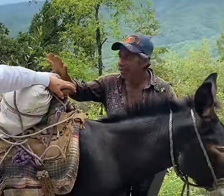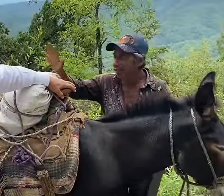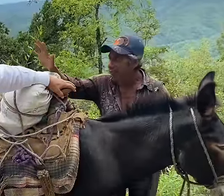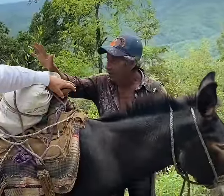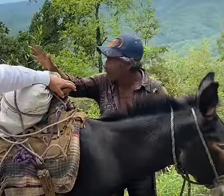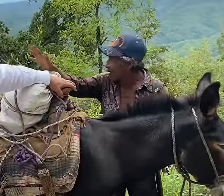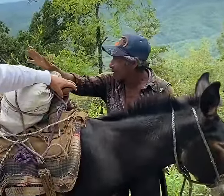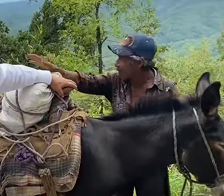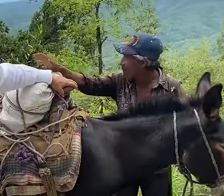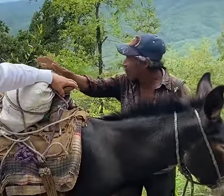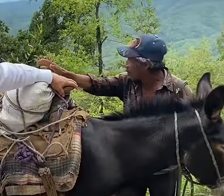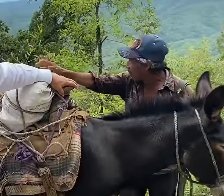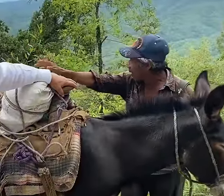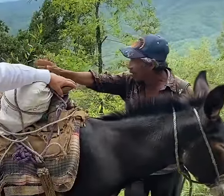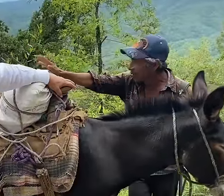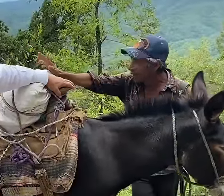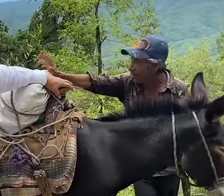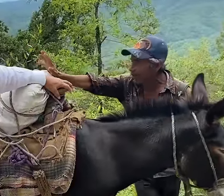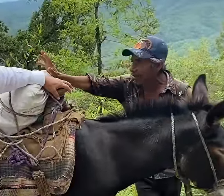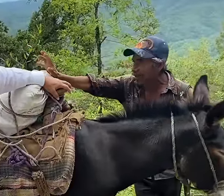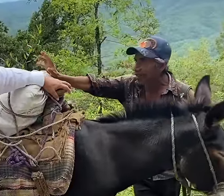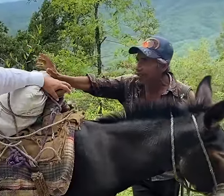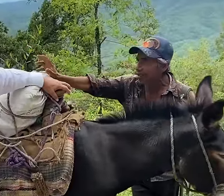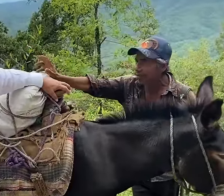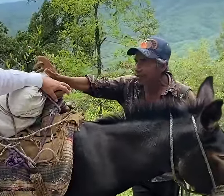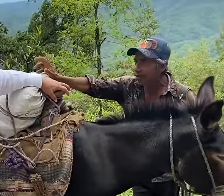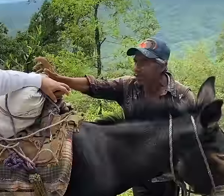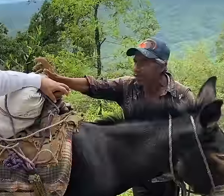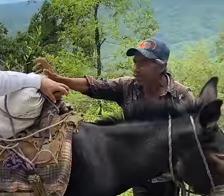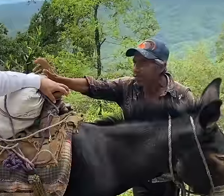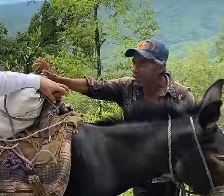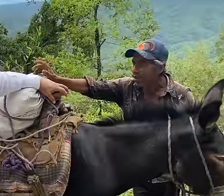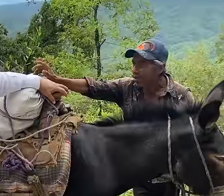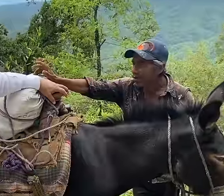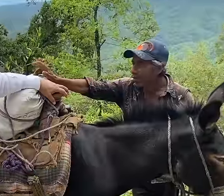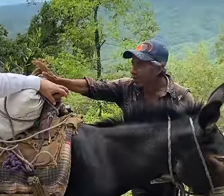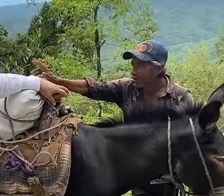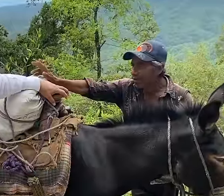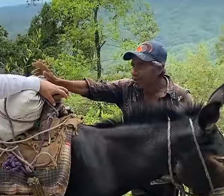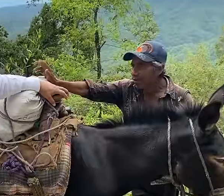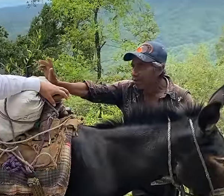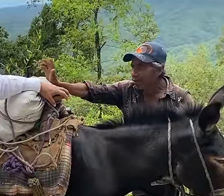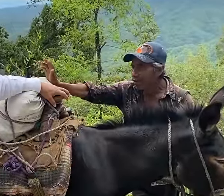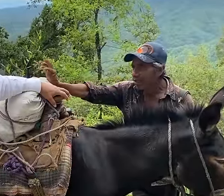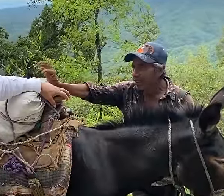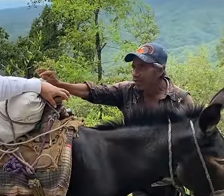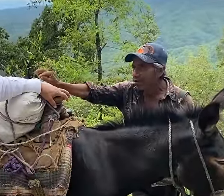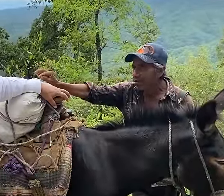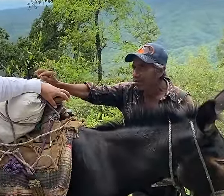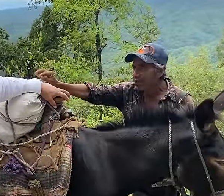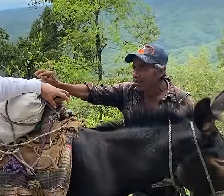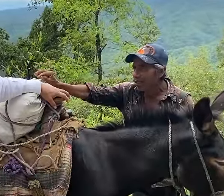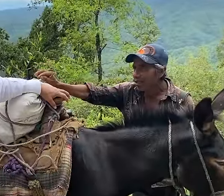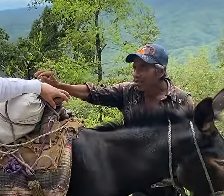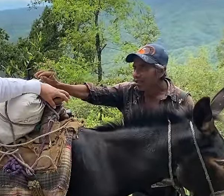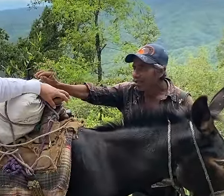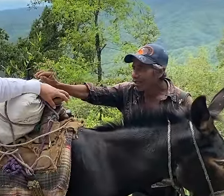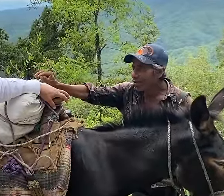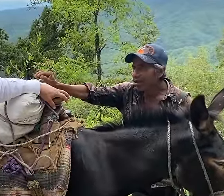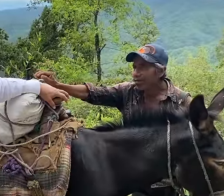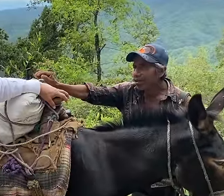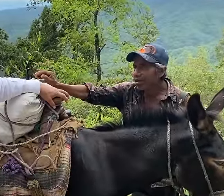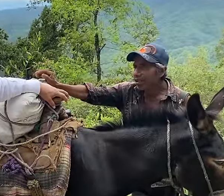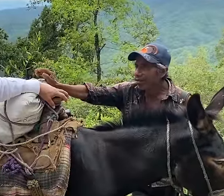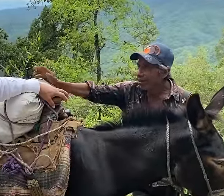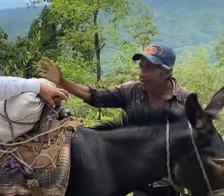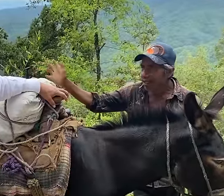te salieron, cuando salió su nombre de ellos, salieron 6 en la orden de aprehensión. pero cuando fue la comisión nomás cayeron dos. ¿Y